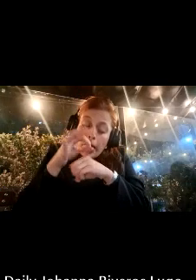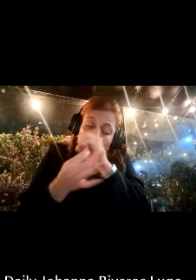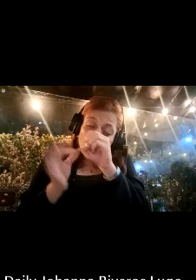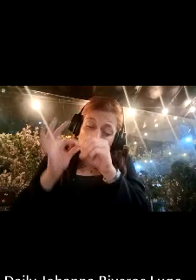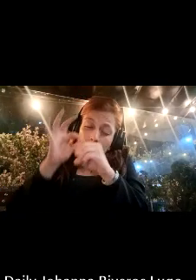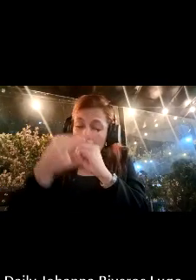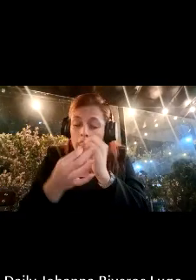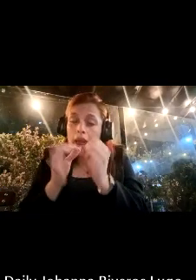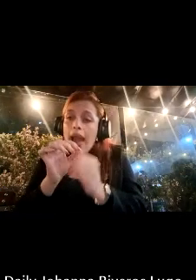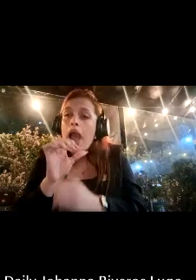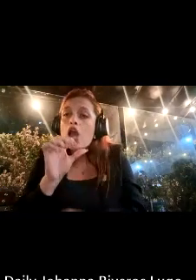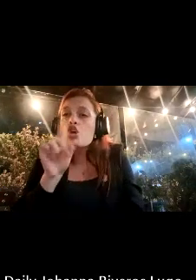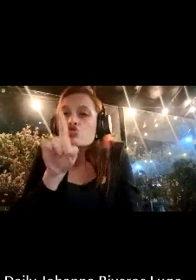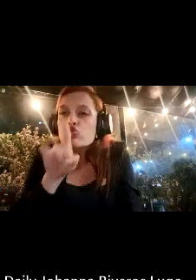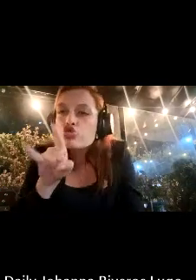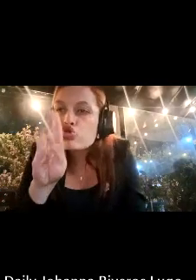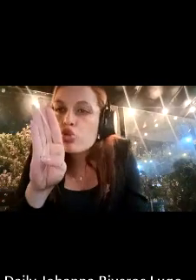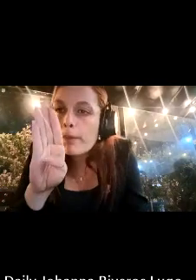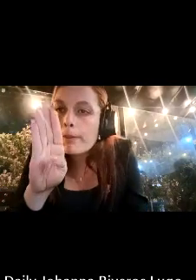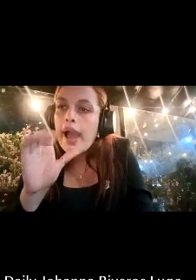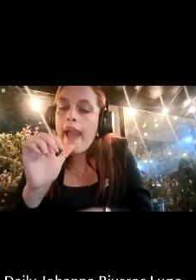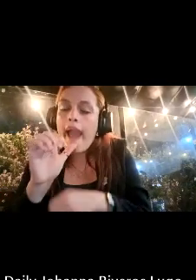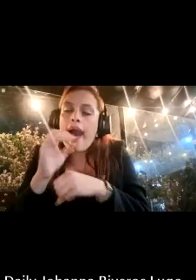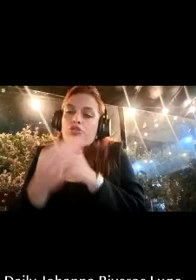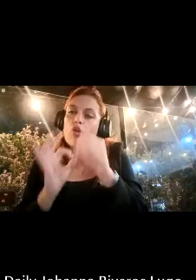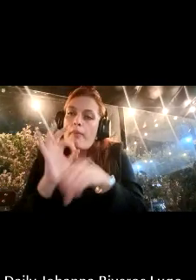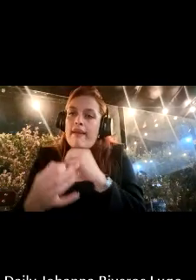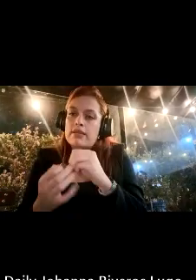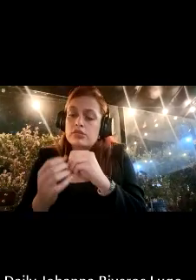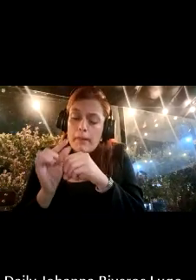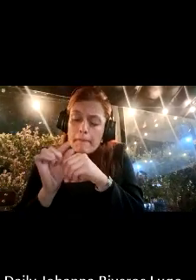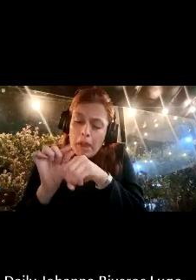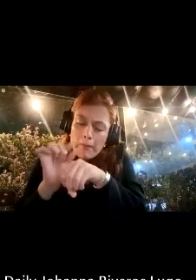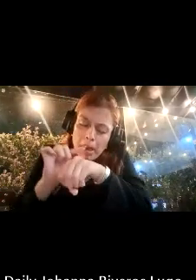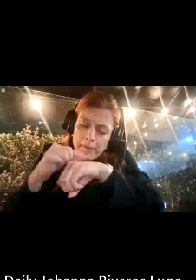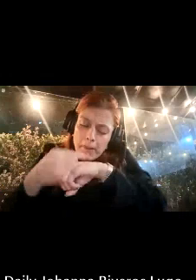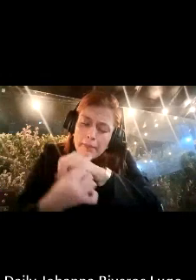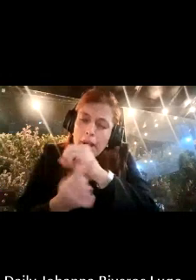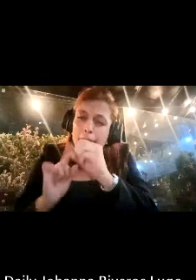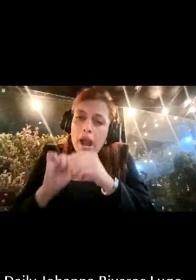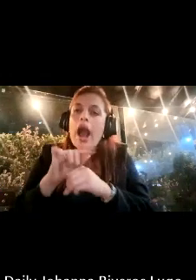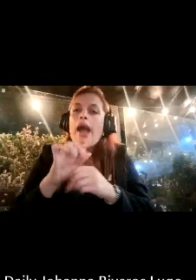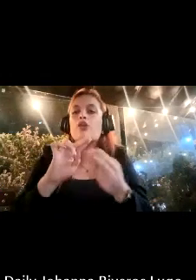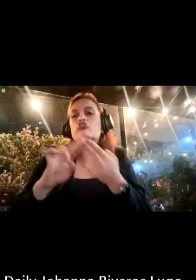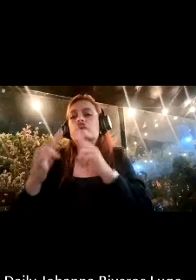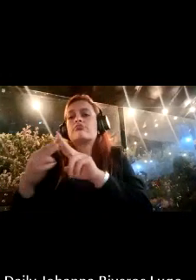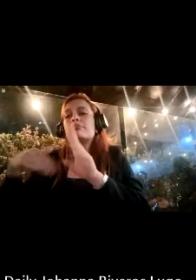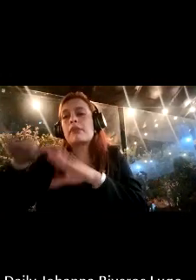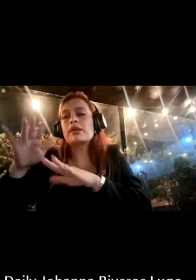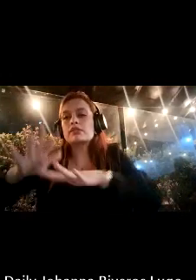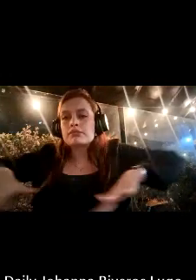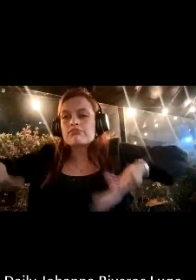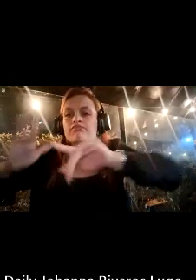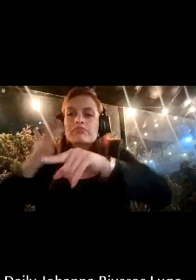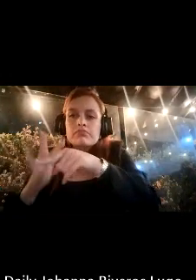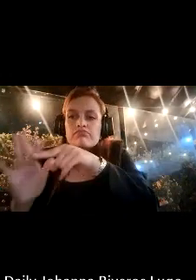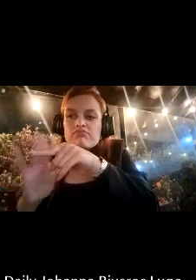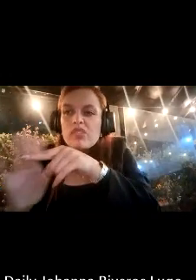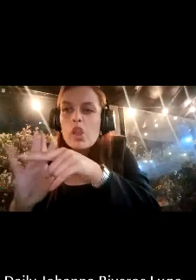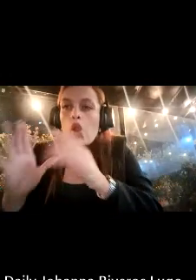naturaleza desde sus dimensiones más pequeñas. Se aplica en diversos estudios, como en el comportamiento de los cuerpos